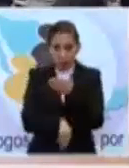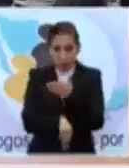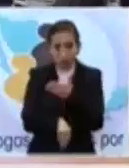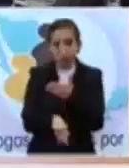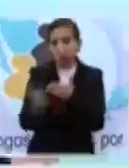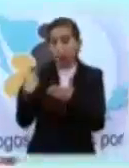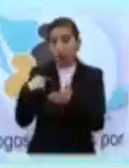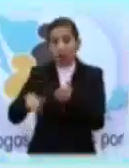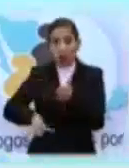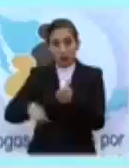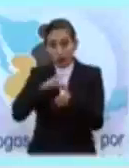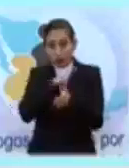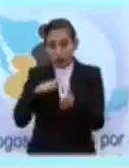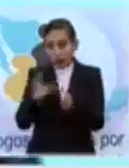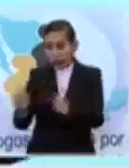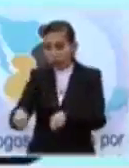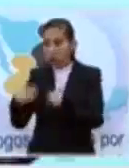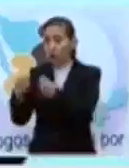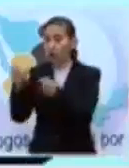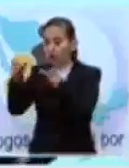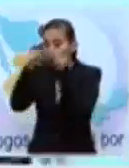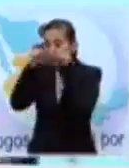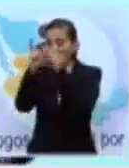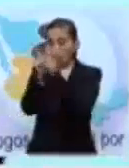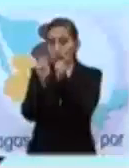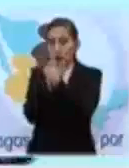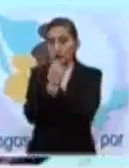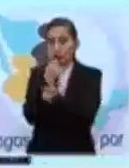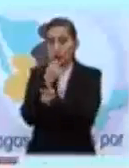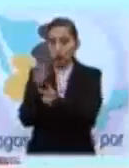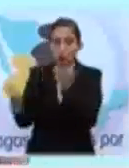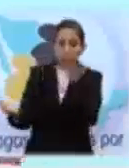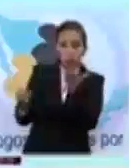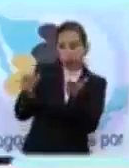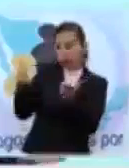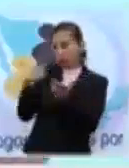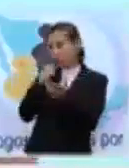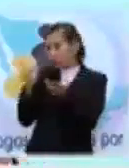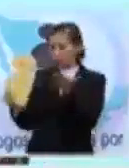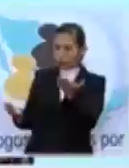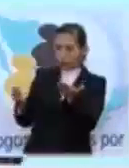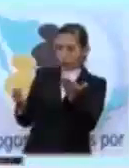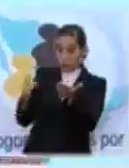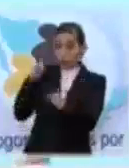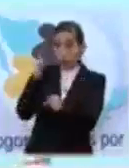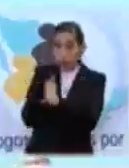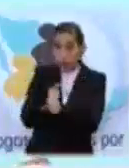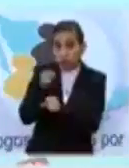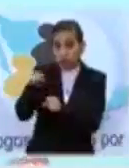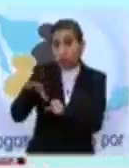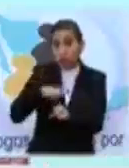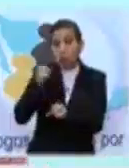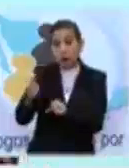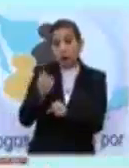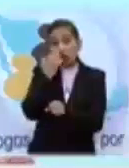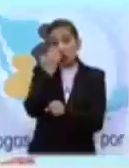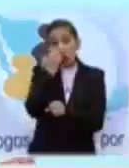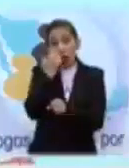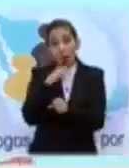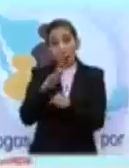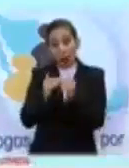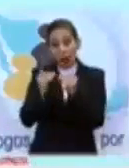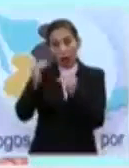del gobierno fue dotar de lentes a un grupo de niños, compararlos con otros, y detectaron que el aprovechamiento escolar subió